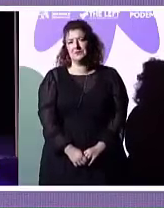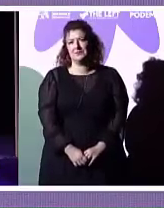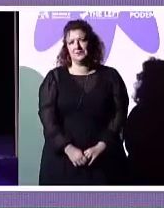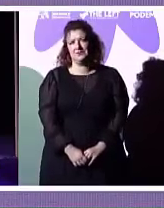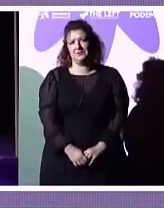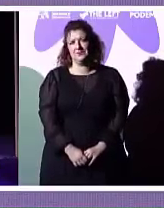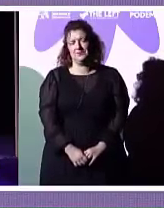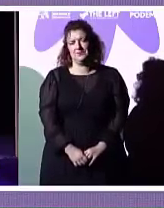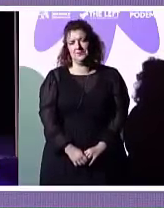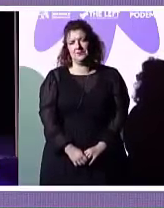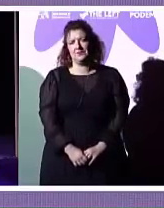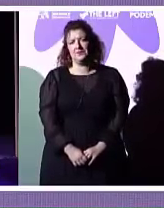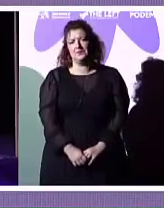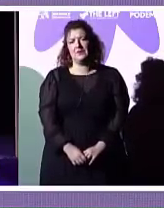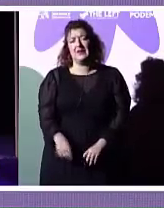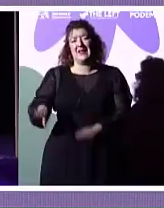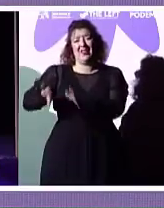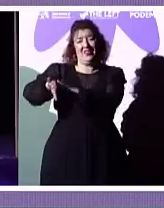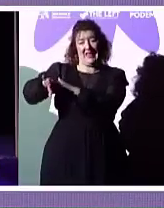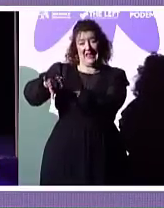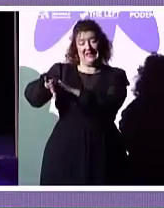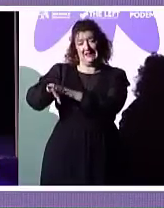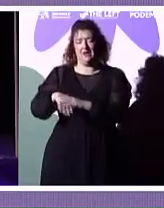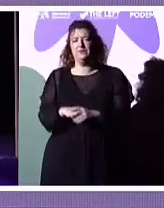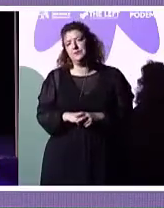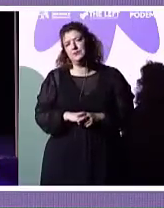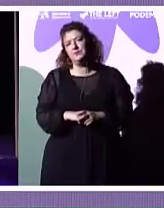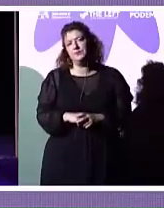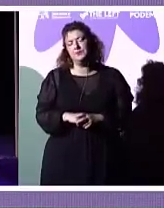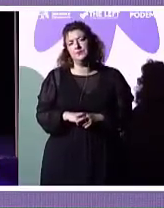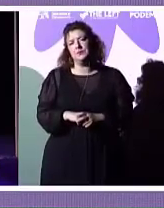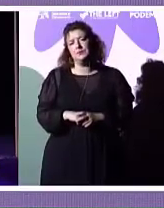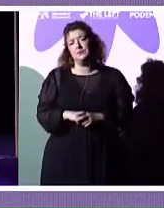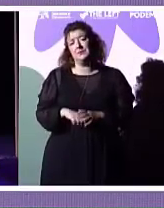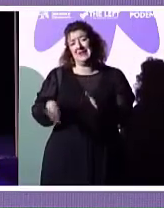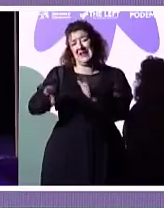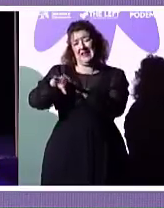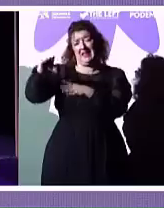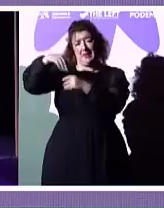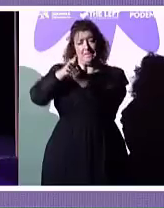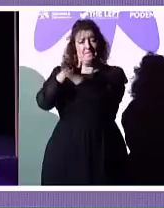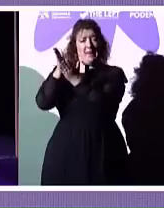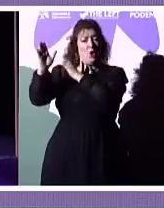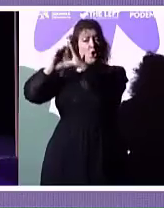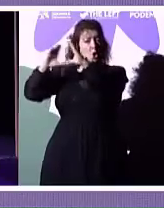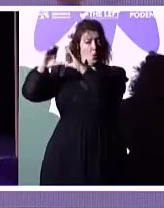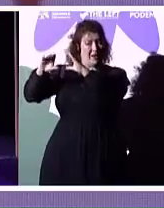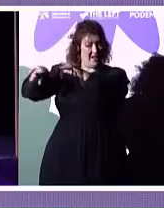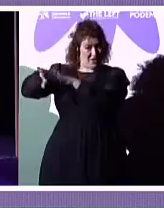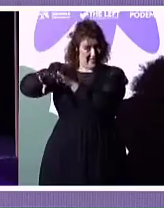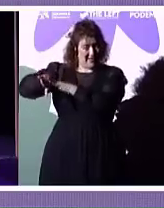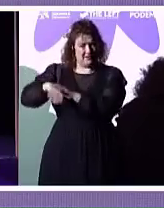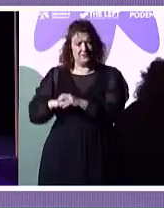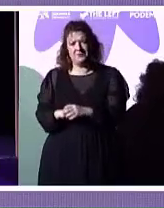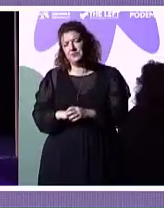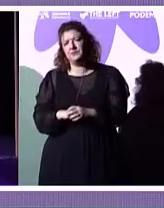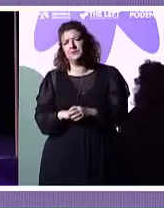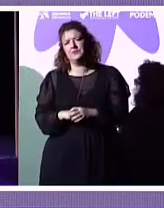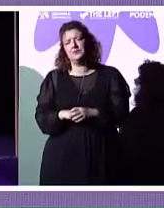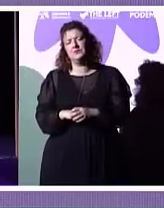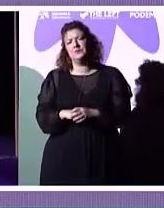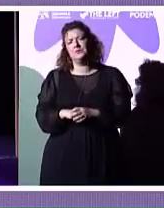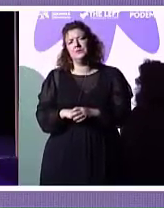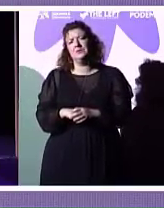a la derecha a la derecha mediática le bastan 48 horas